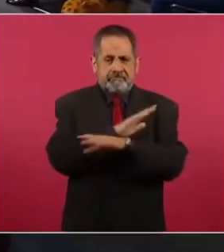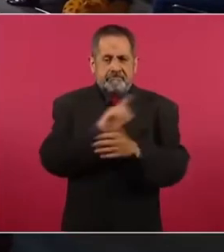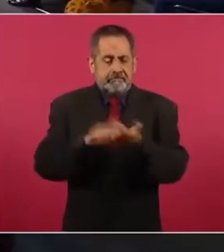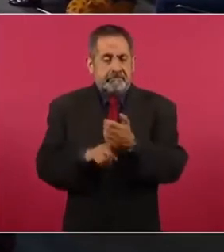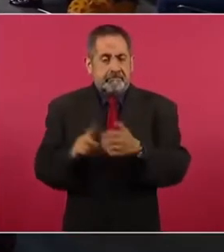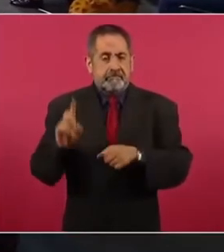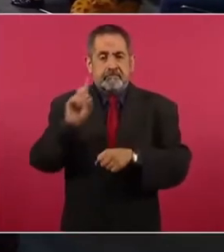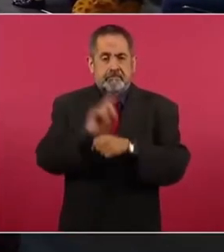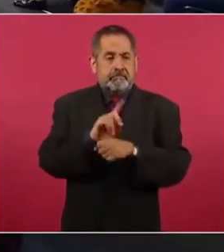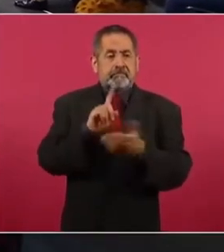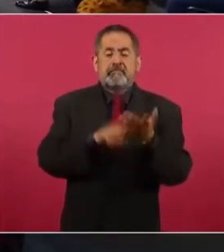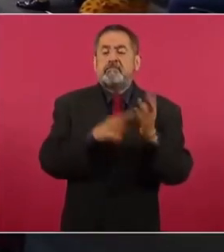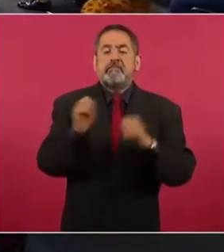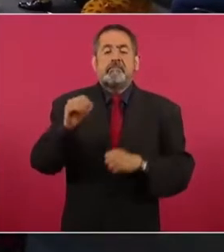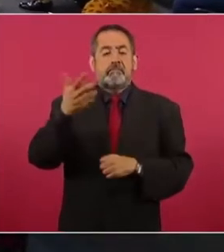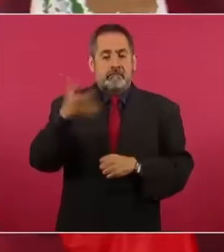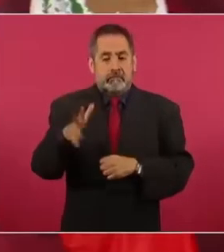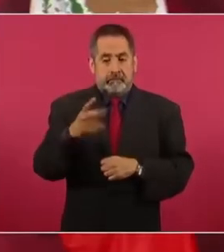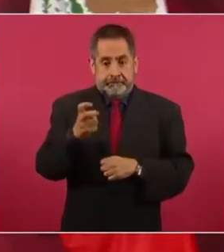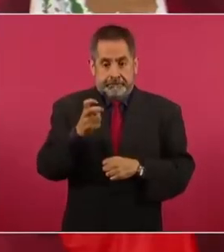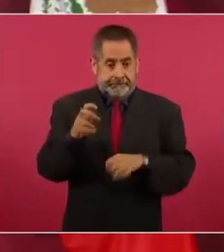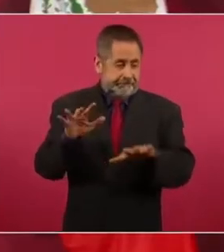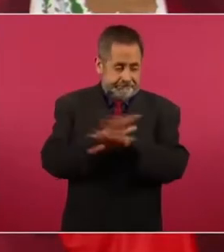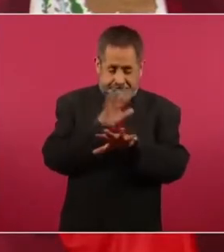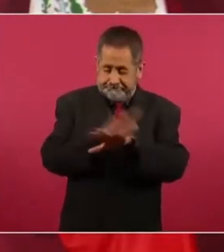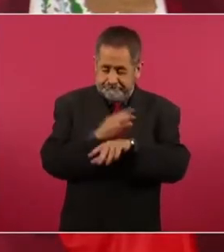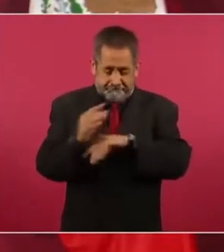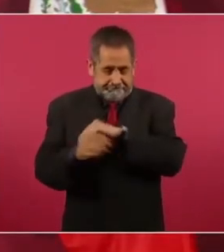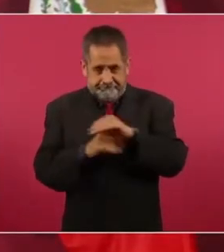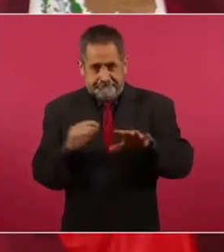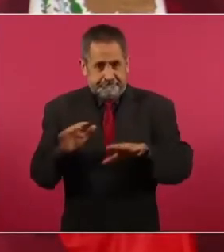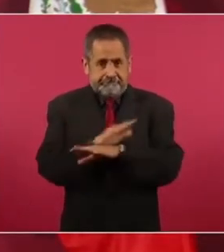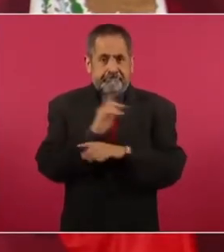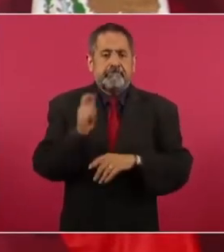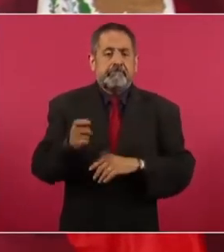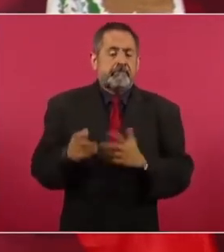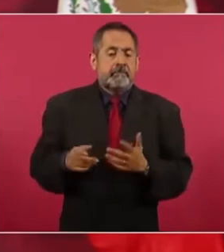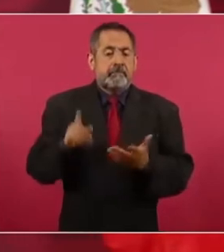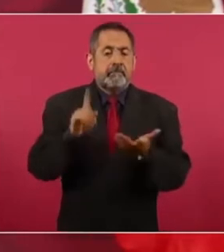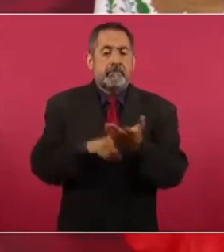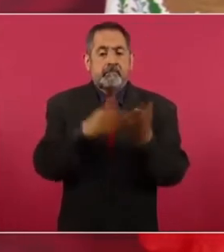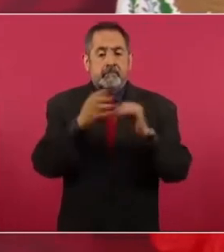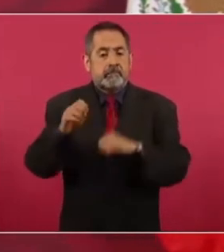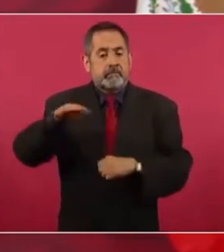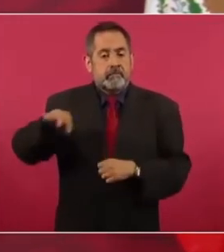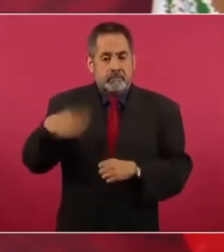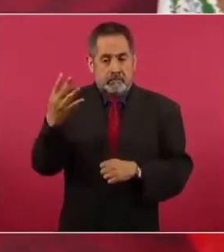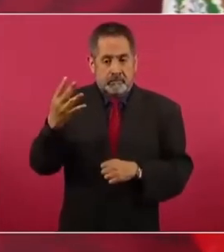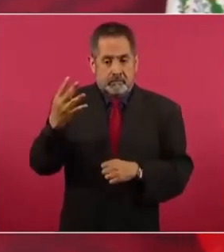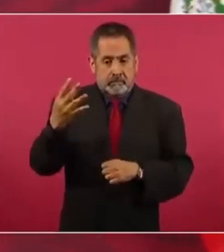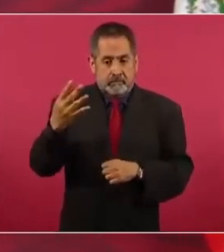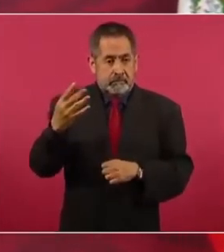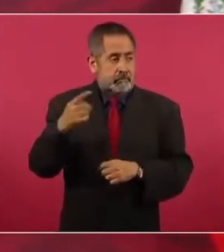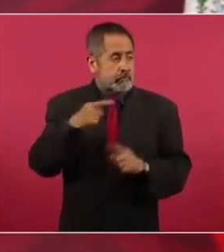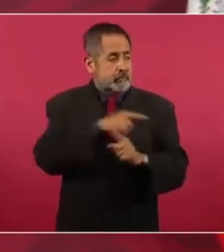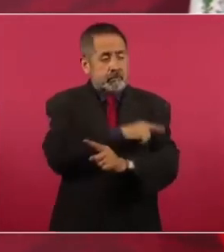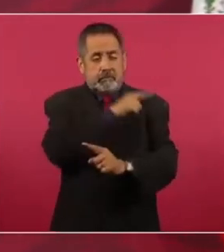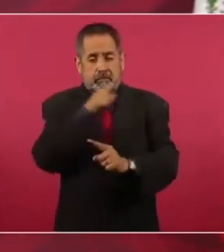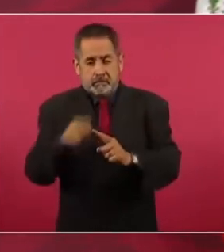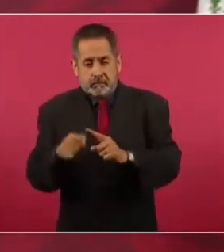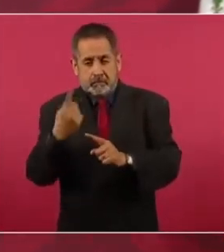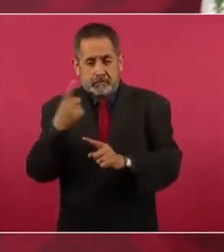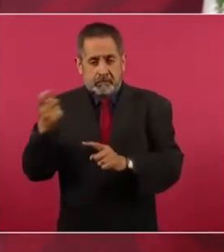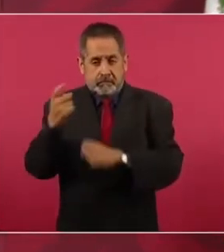Del 10, porque con ese movimiento, ya en 1914, 100 años después de